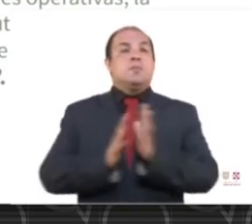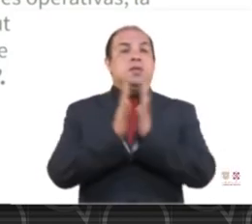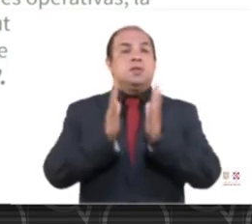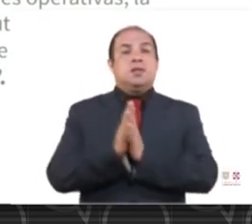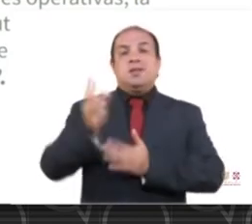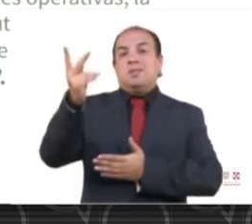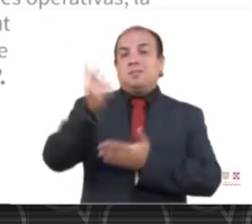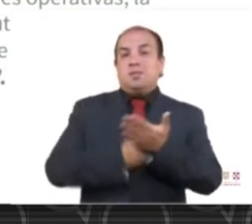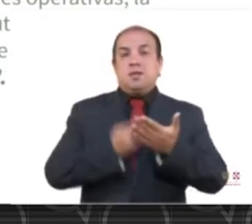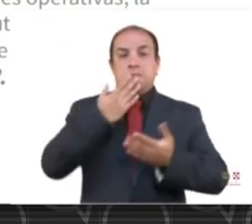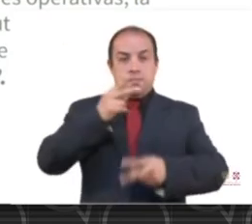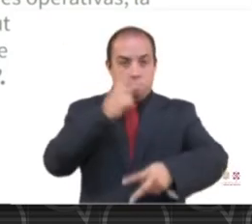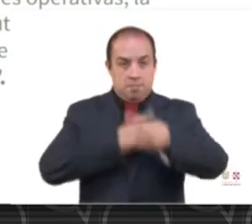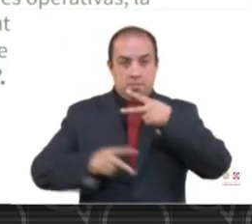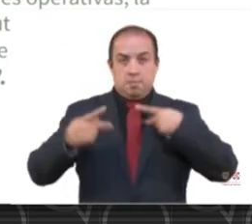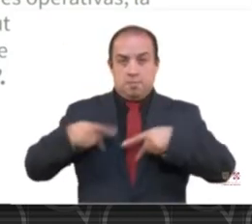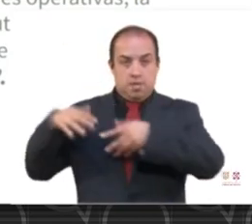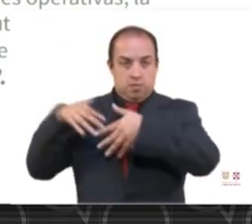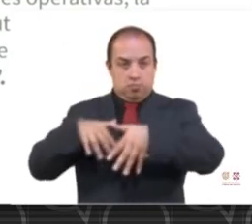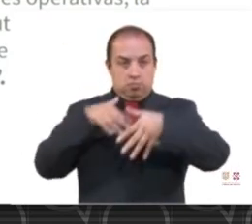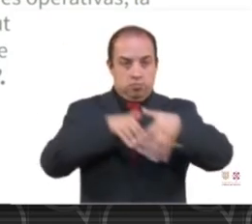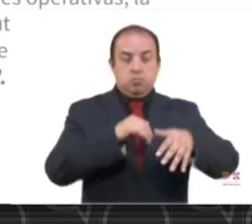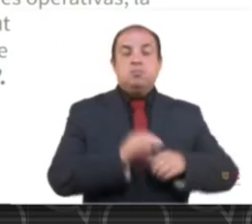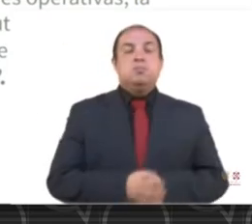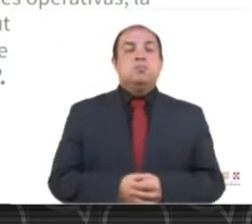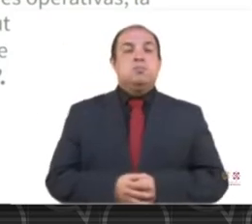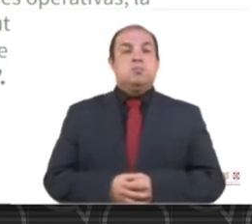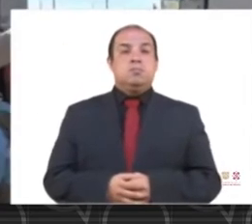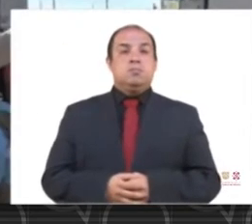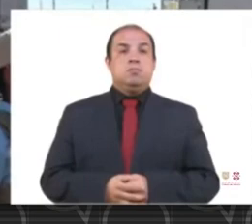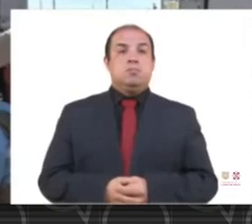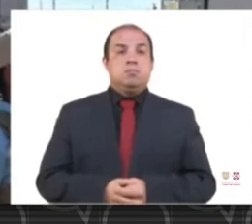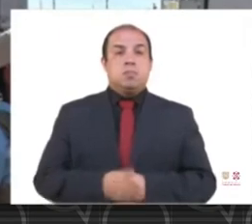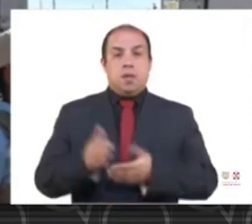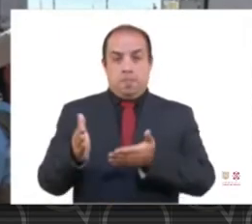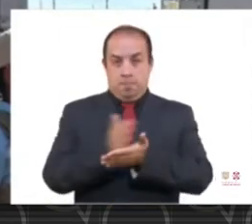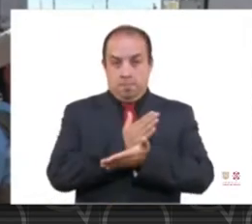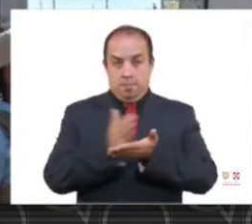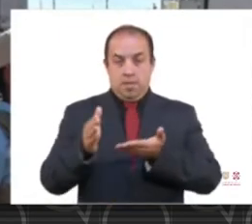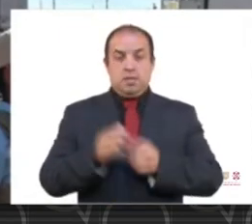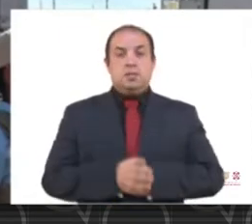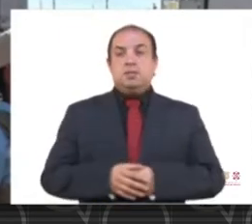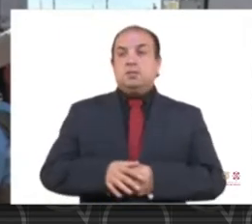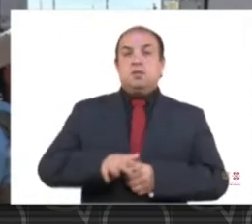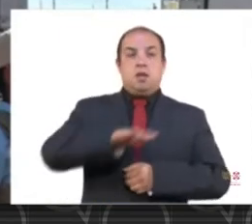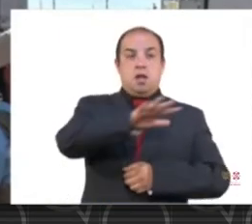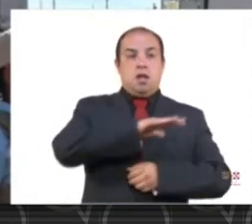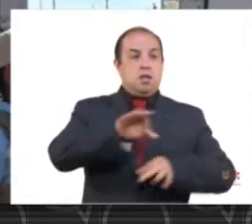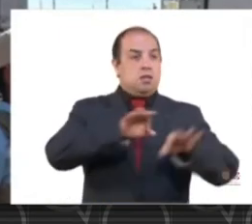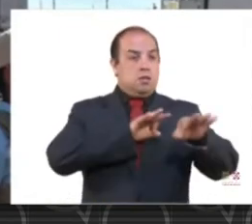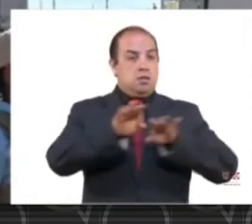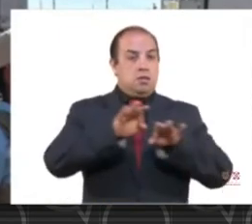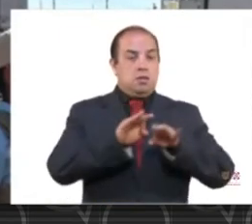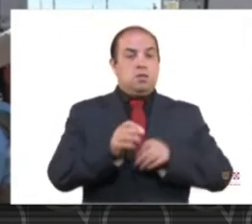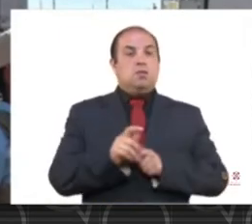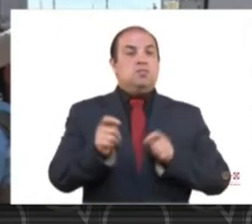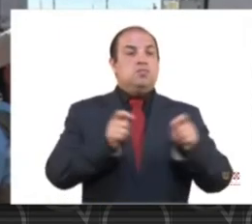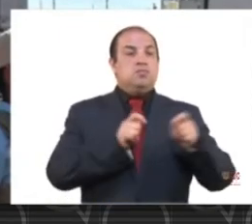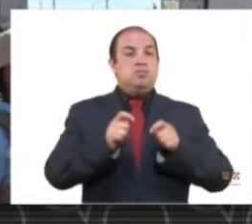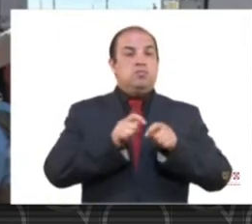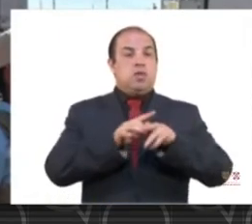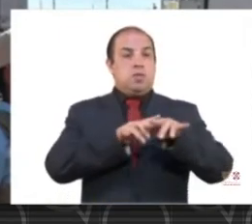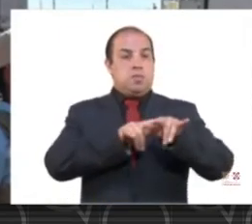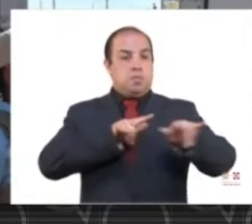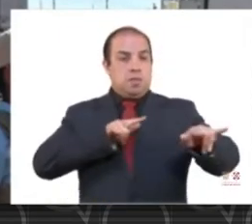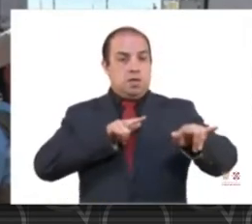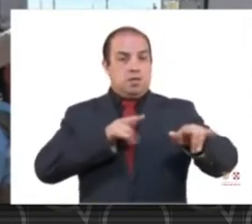programa Bienvenido Peregrino. Por otra parte, el personal de la Subsecretaría de Control de Tránsito realizó cortes y